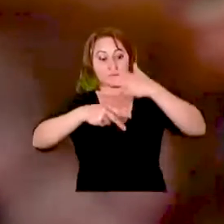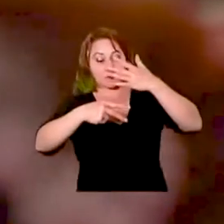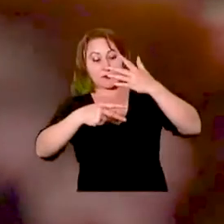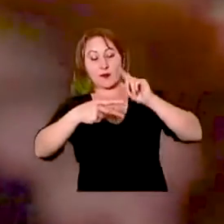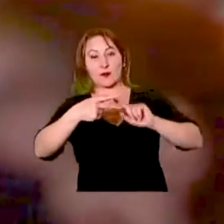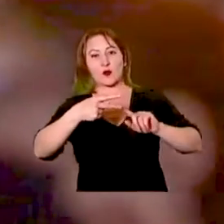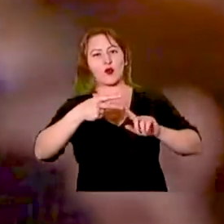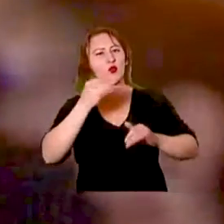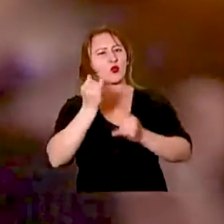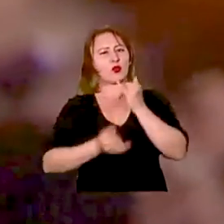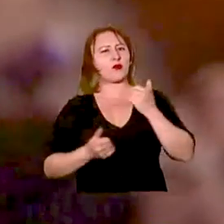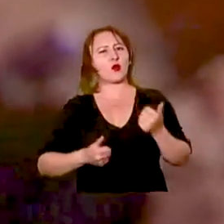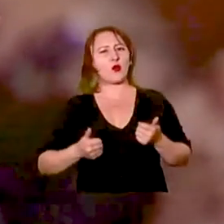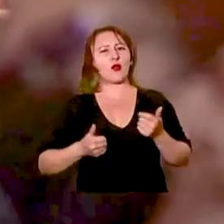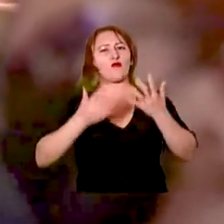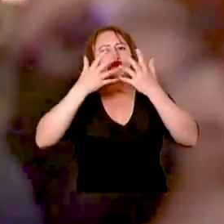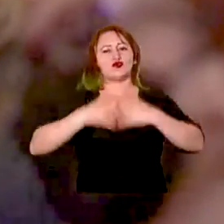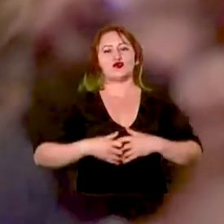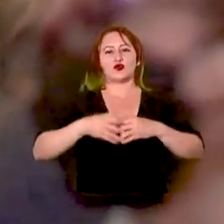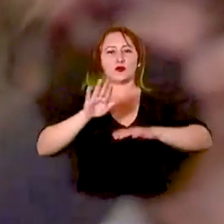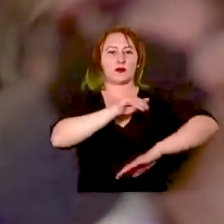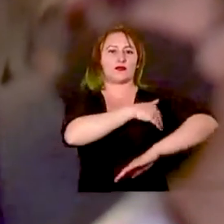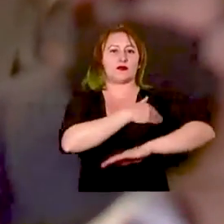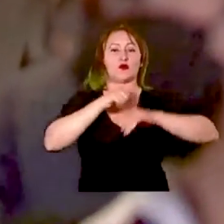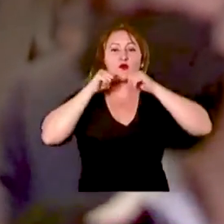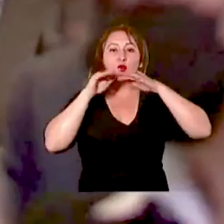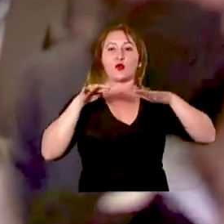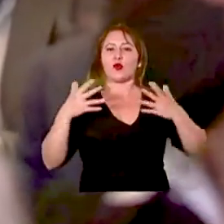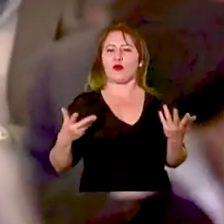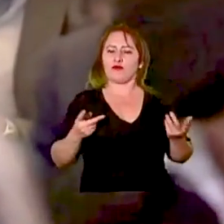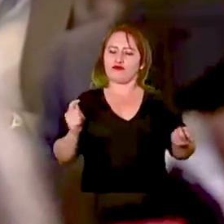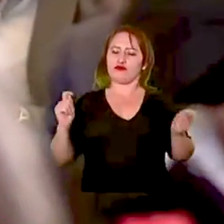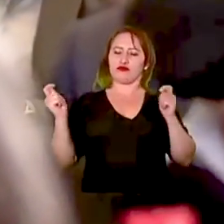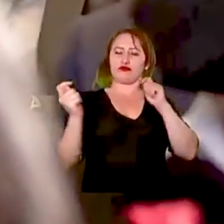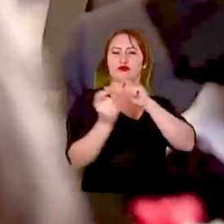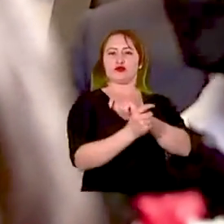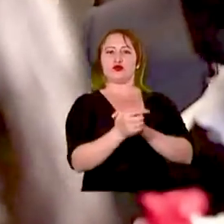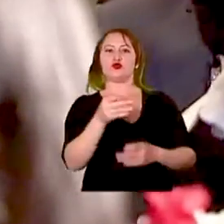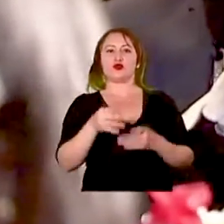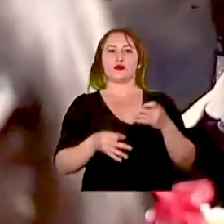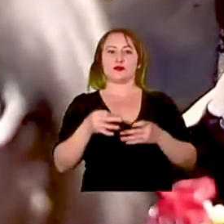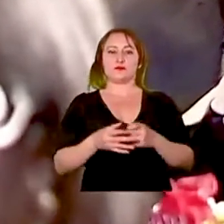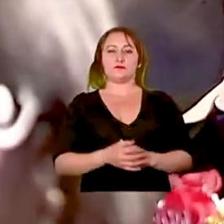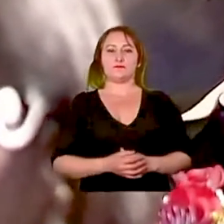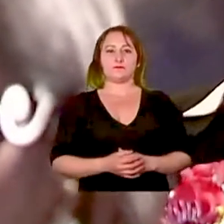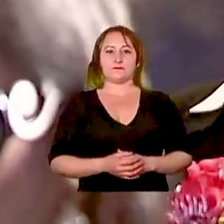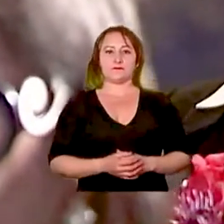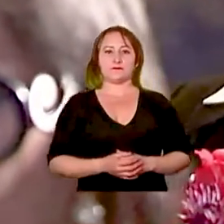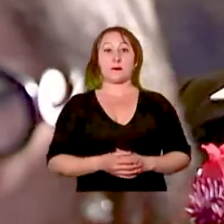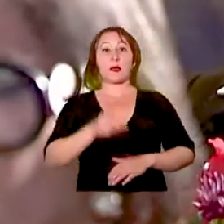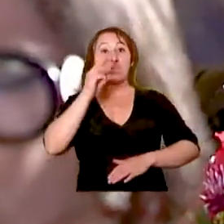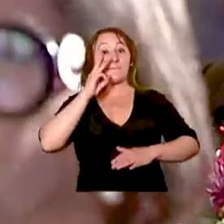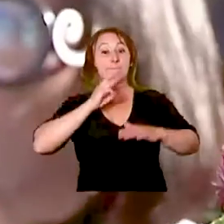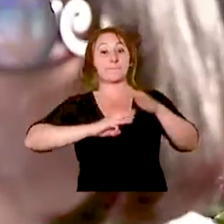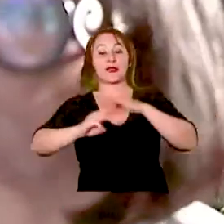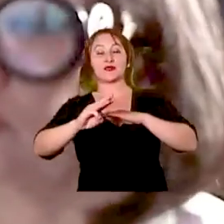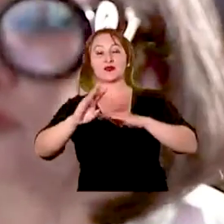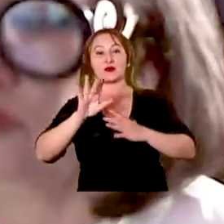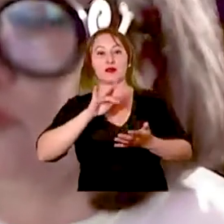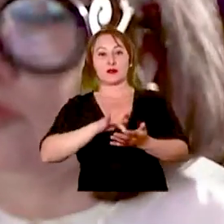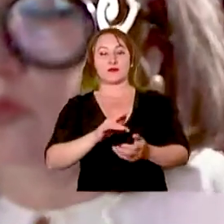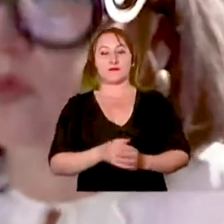línea es la función del Ministerio Público como factor transformador de la justicia, la misionalidad de